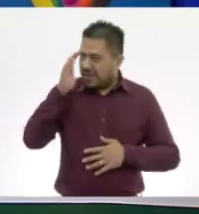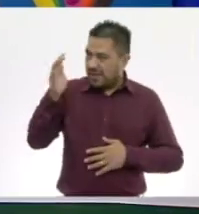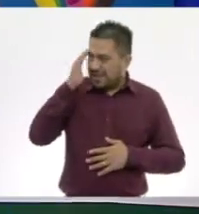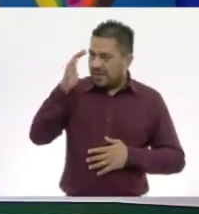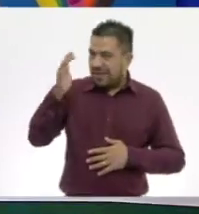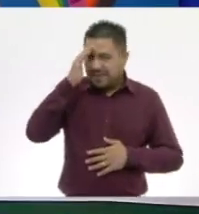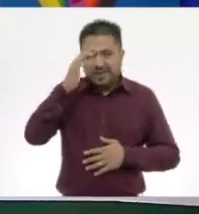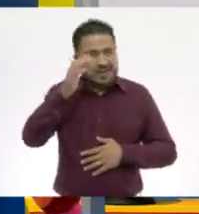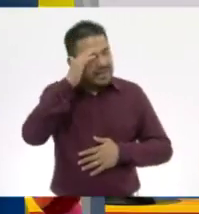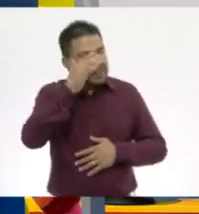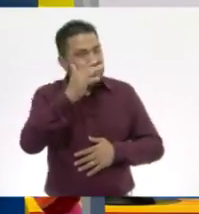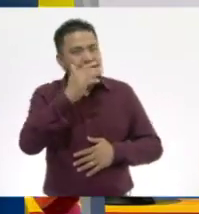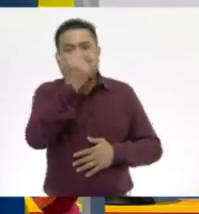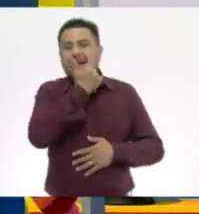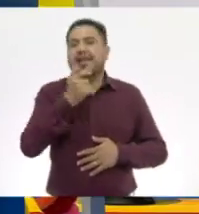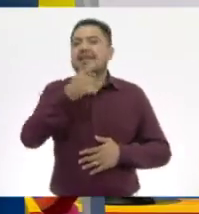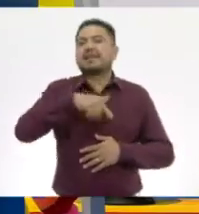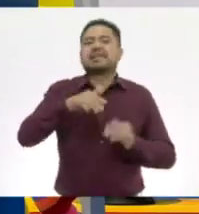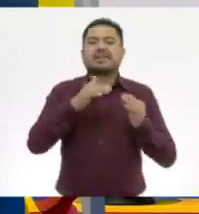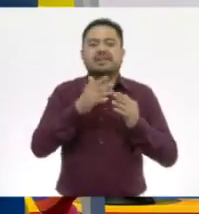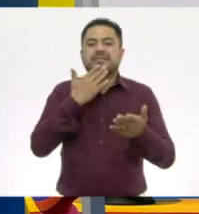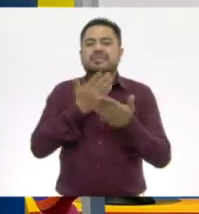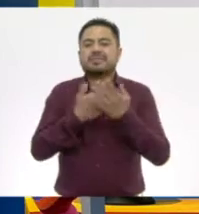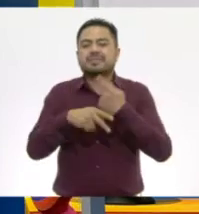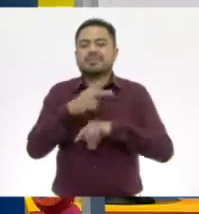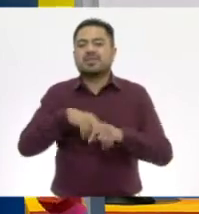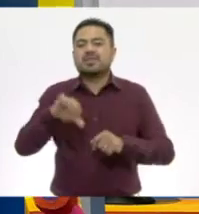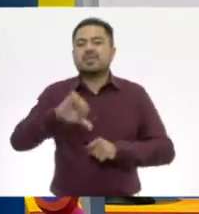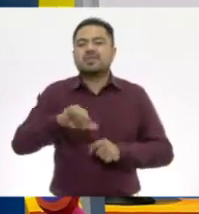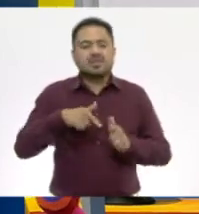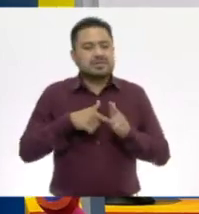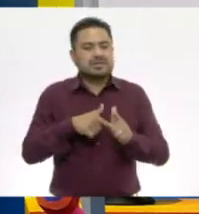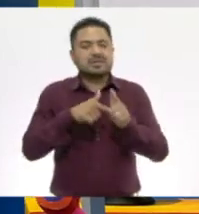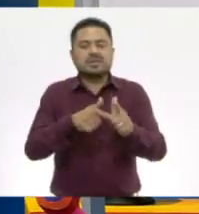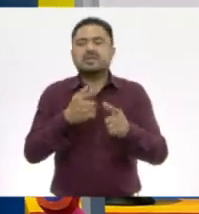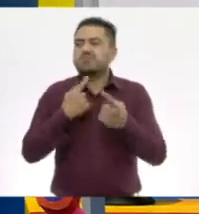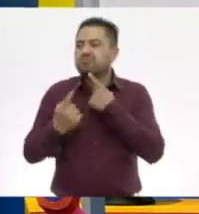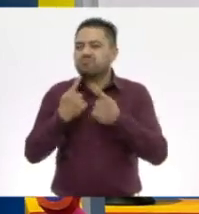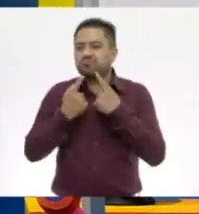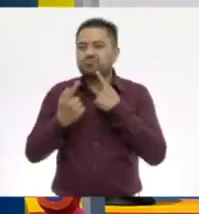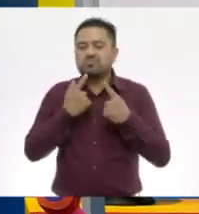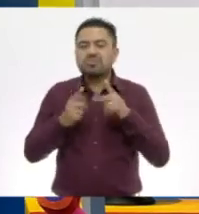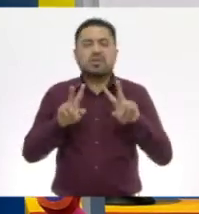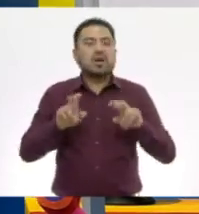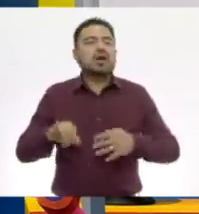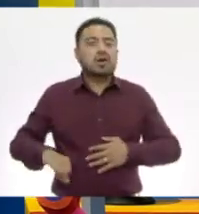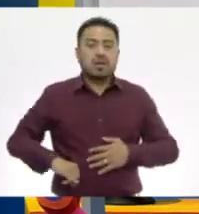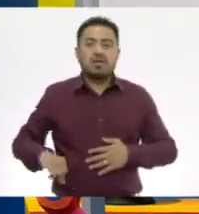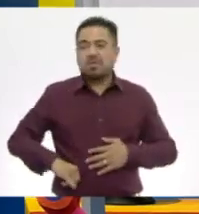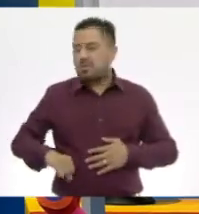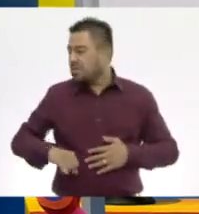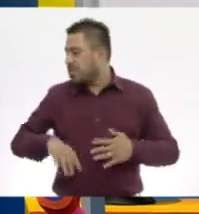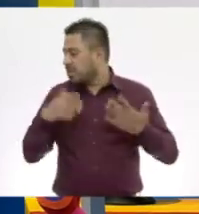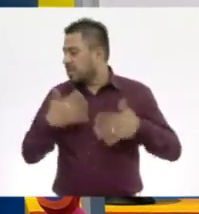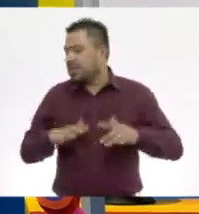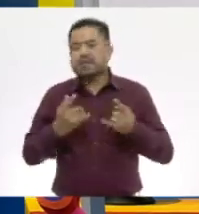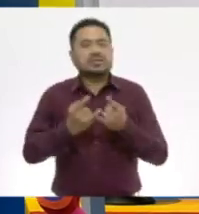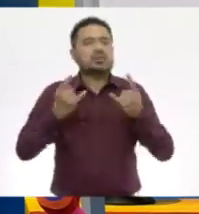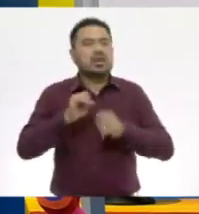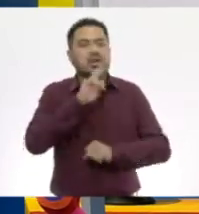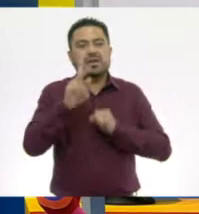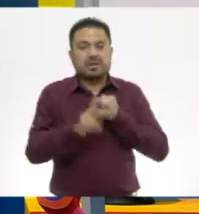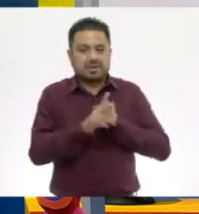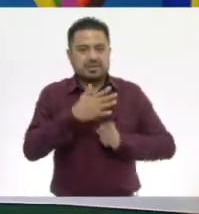Ale, alumnos en casa, bienvenidos. Hoy vamos a seguir platicando sobre lo interesante de la historia de nuestro